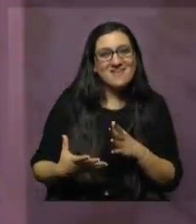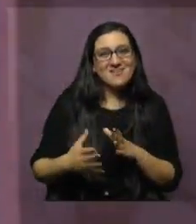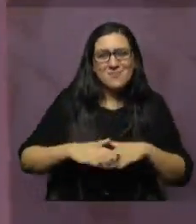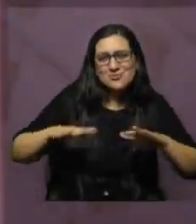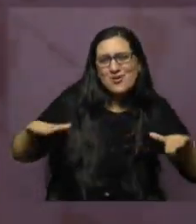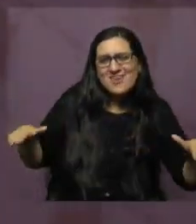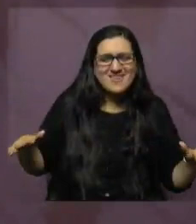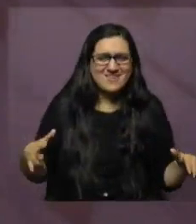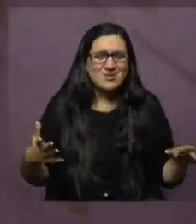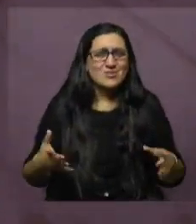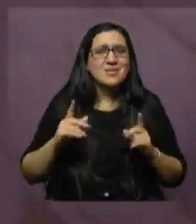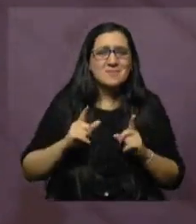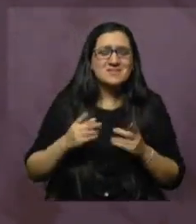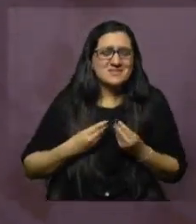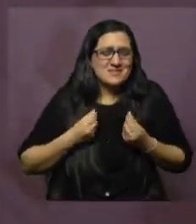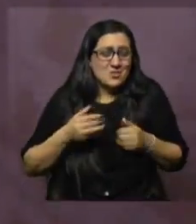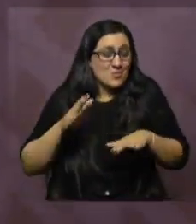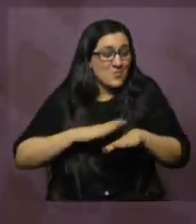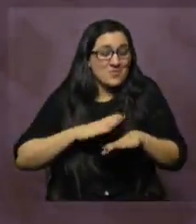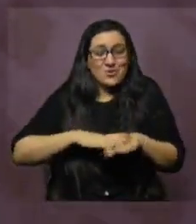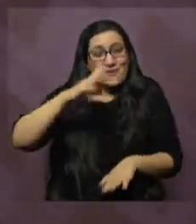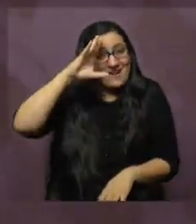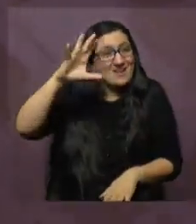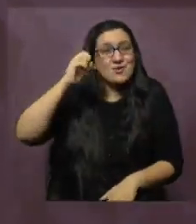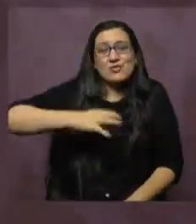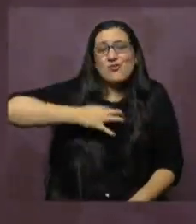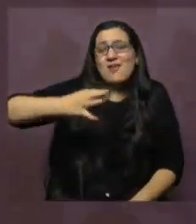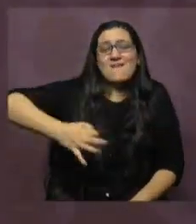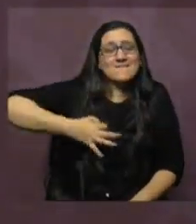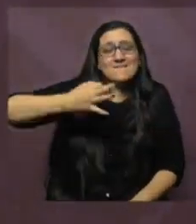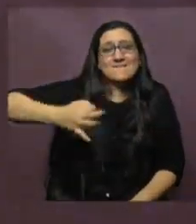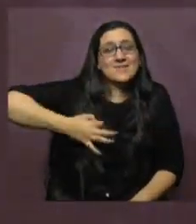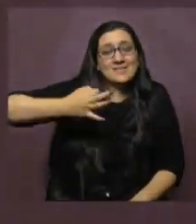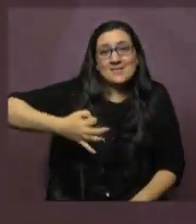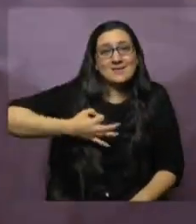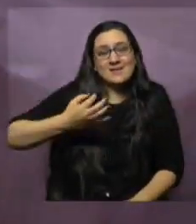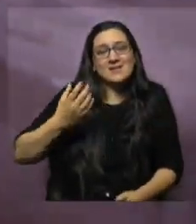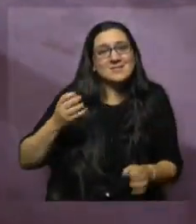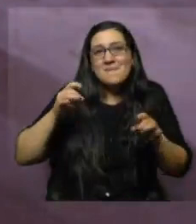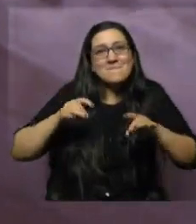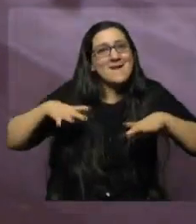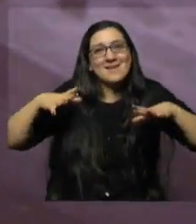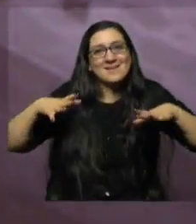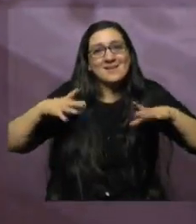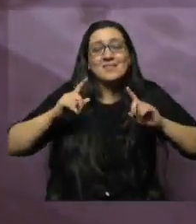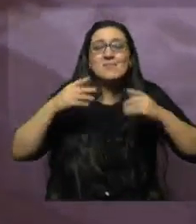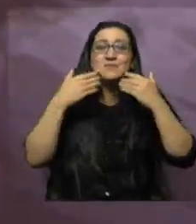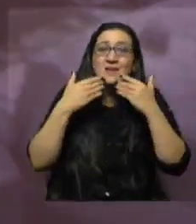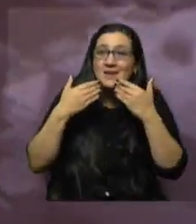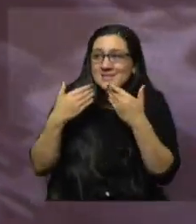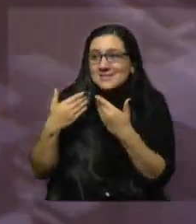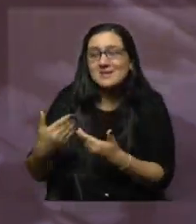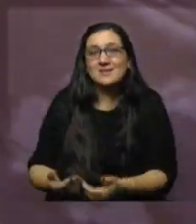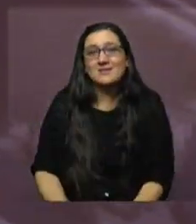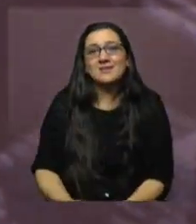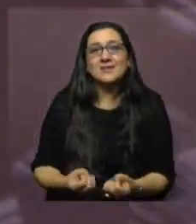gurises ahí viviendo un momento que lo van a recordar durante toda su vida. Es magia pura y tenemos que agradecerlo a esos gigantes